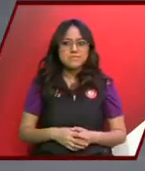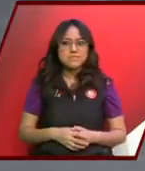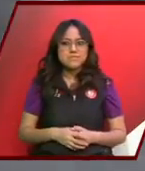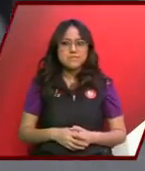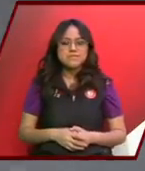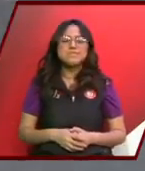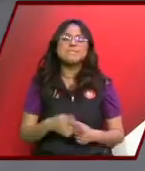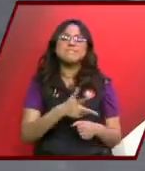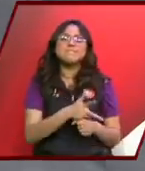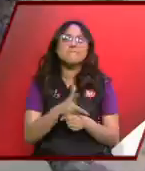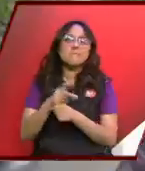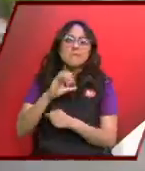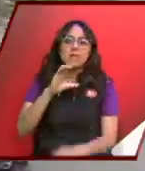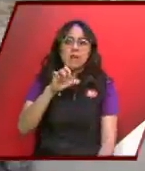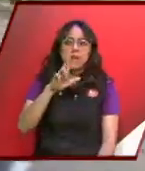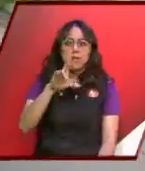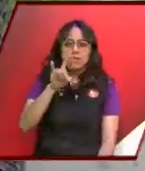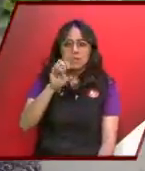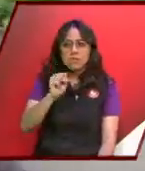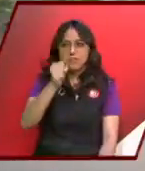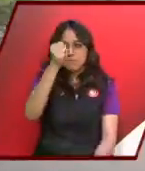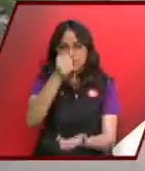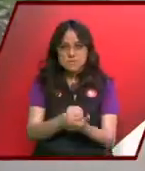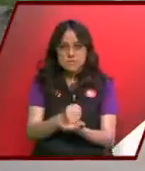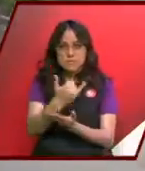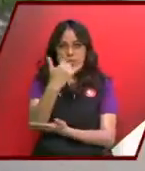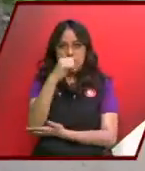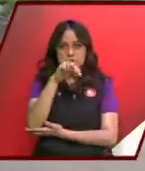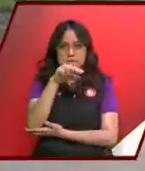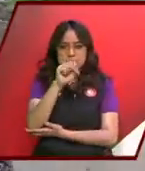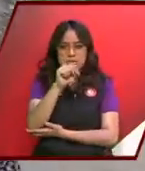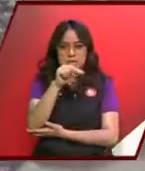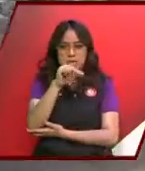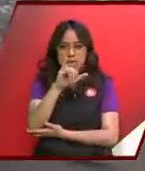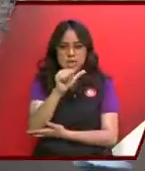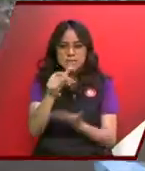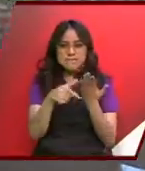con imágenes de claudia igual a quien corresponda y el semi santiago